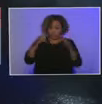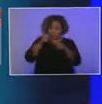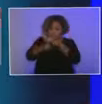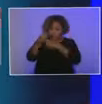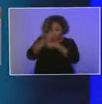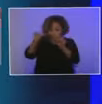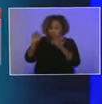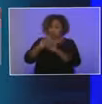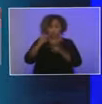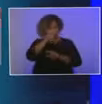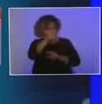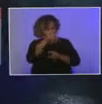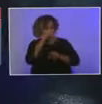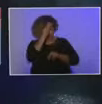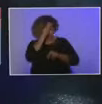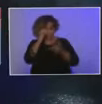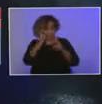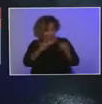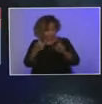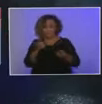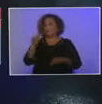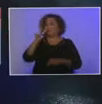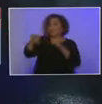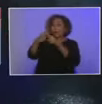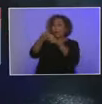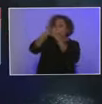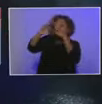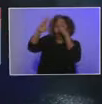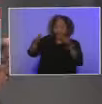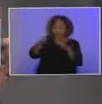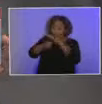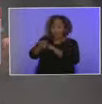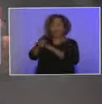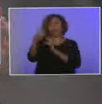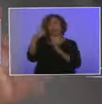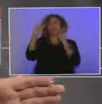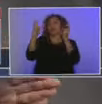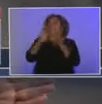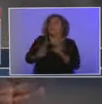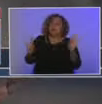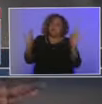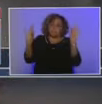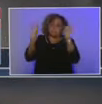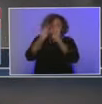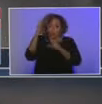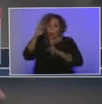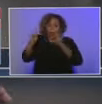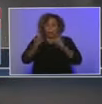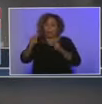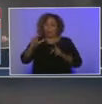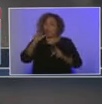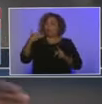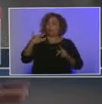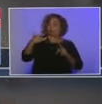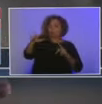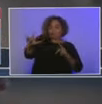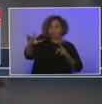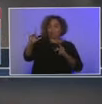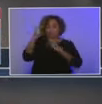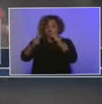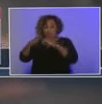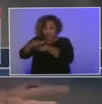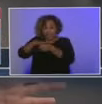su pueblo ya con refugios y agresivos? El asunto de los refugios siempre es el tema más importante porque son las personas más vulnerables que visitan esa